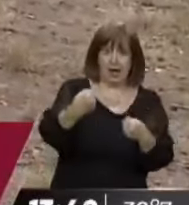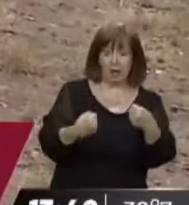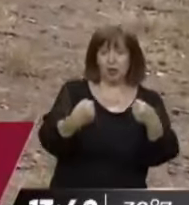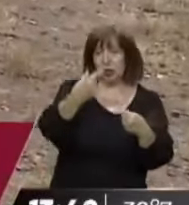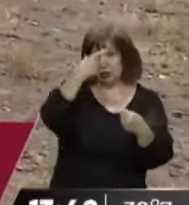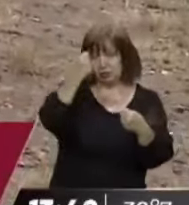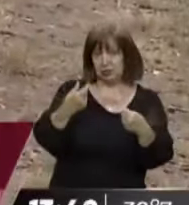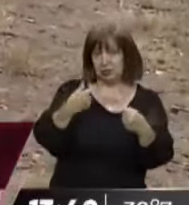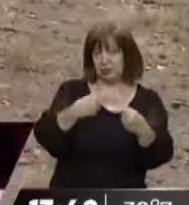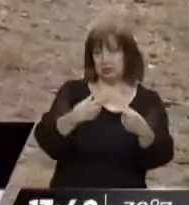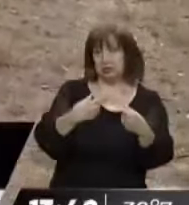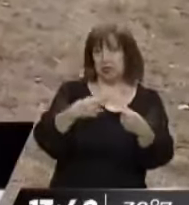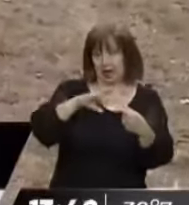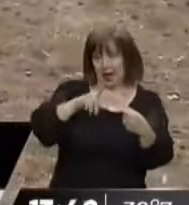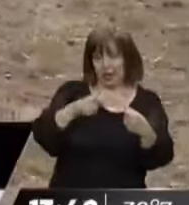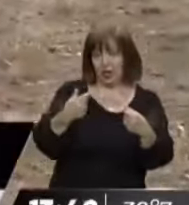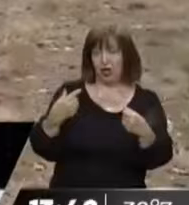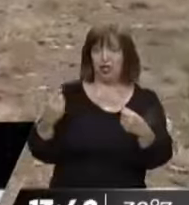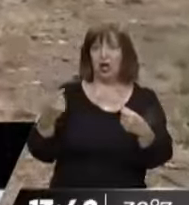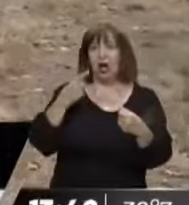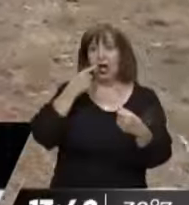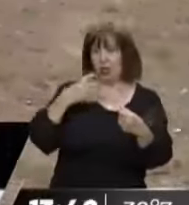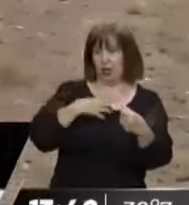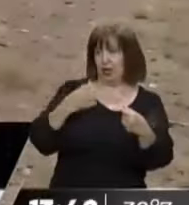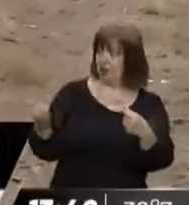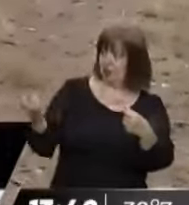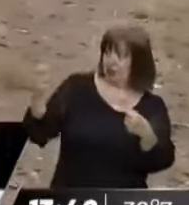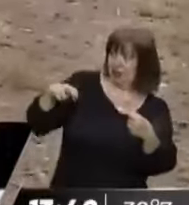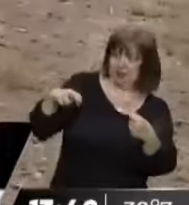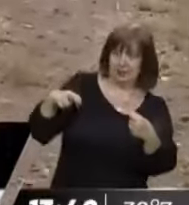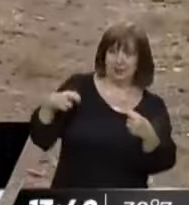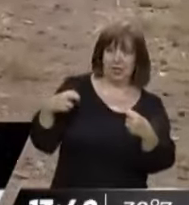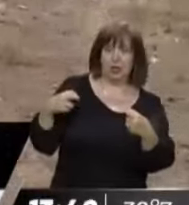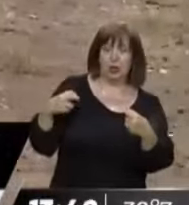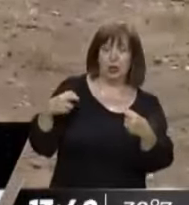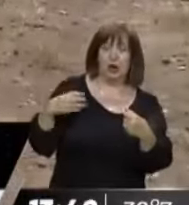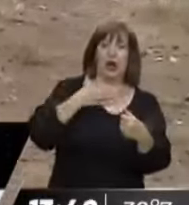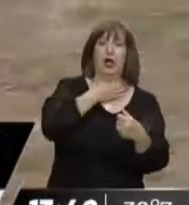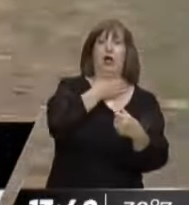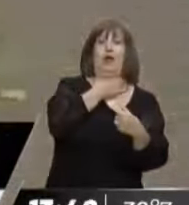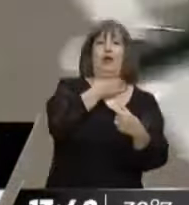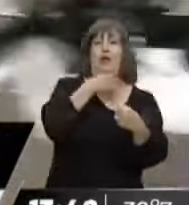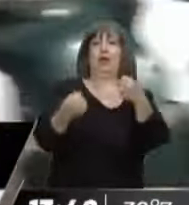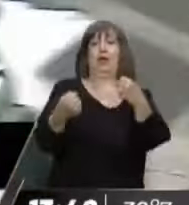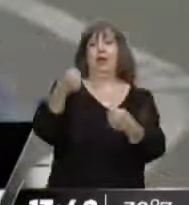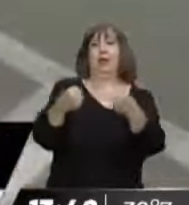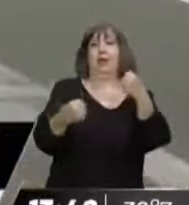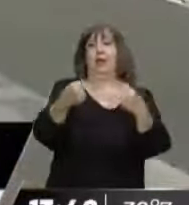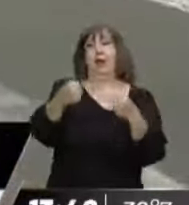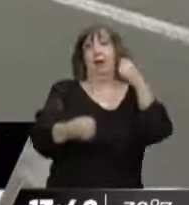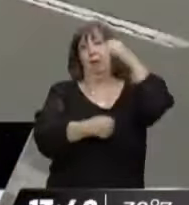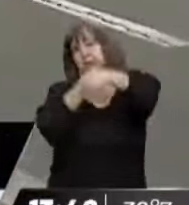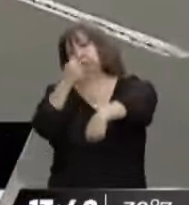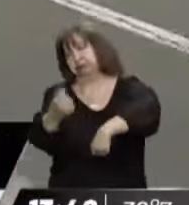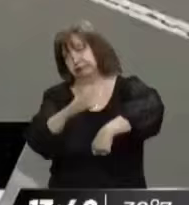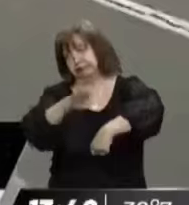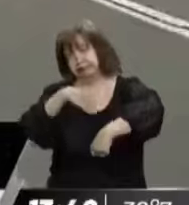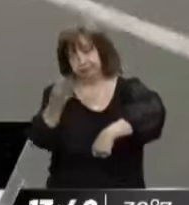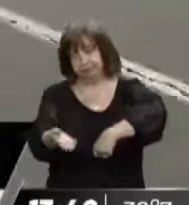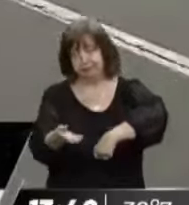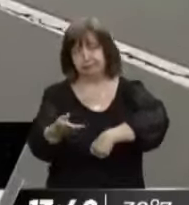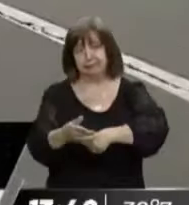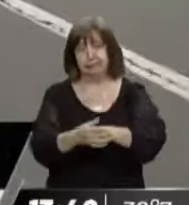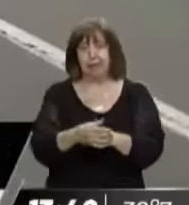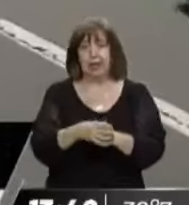contra el delincuente, produciendo justamente este vuelco. Ahora en este momento van a trasladar también al delincuente, calculo, a